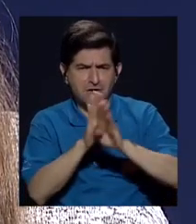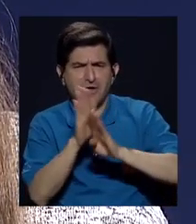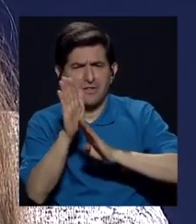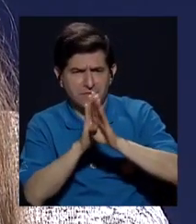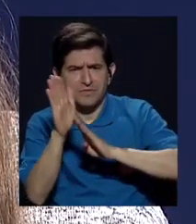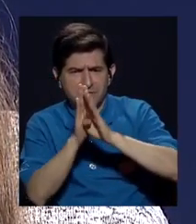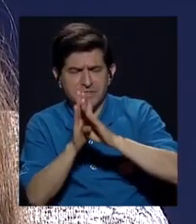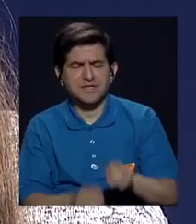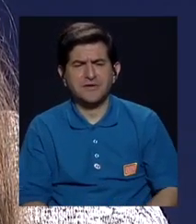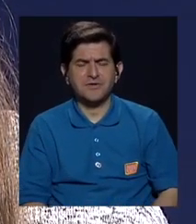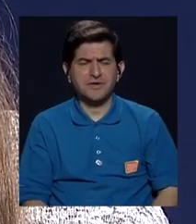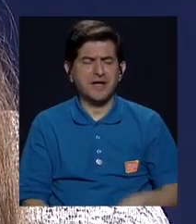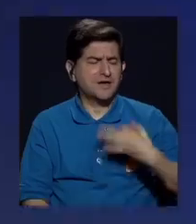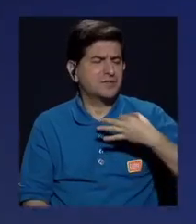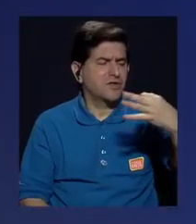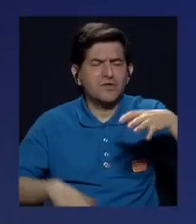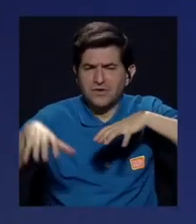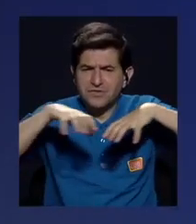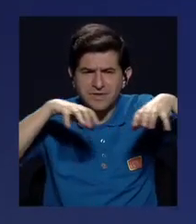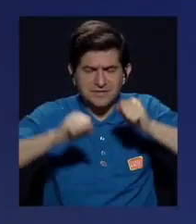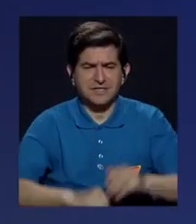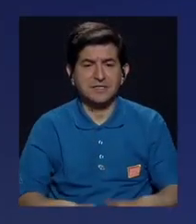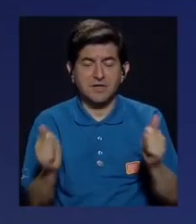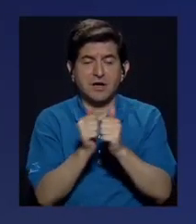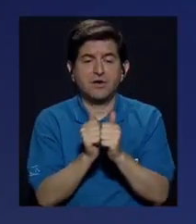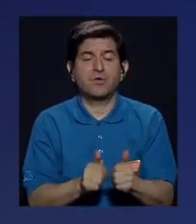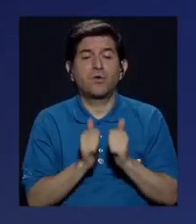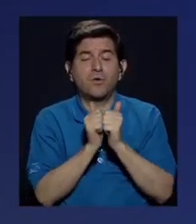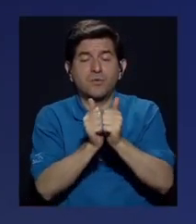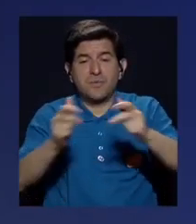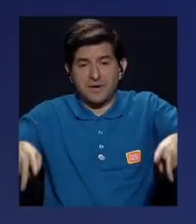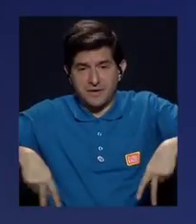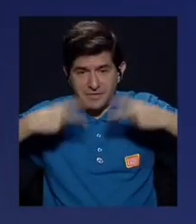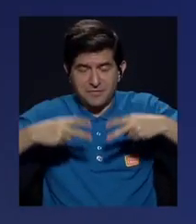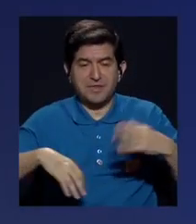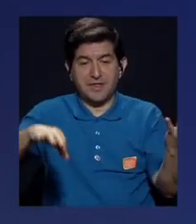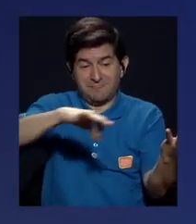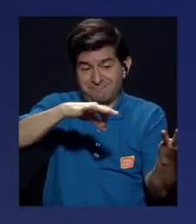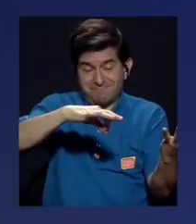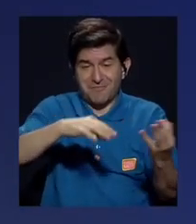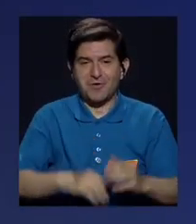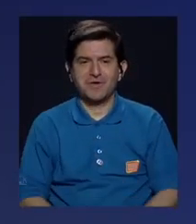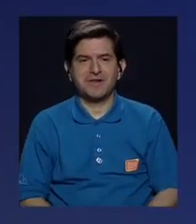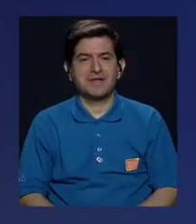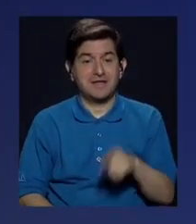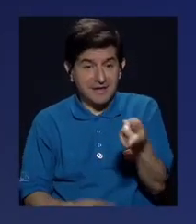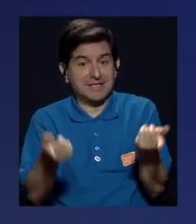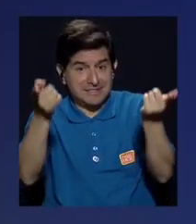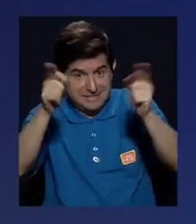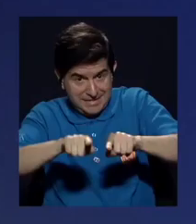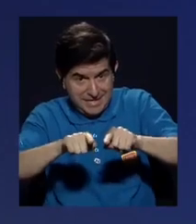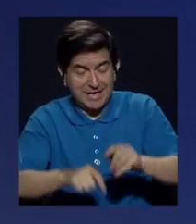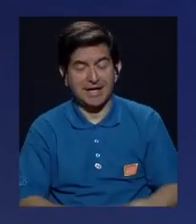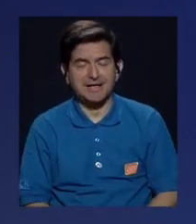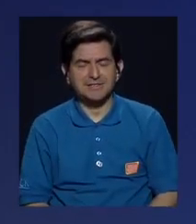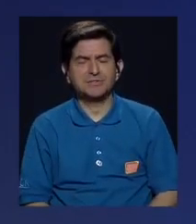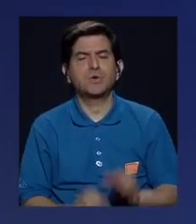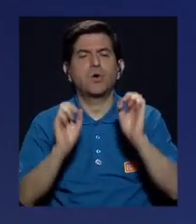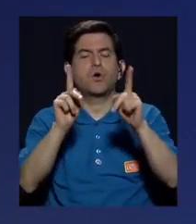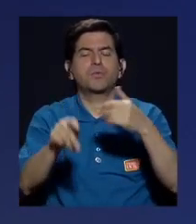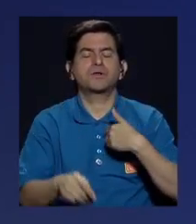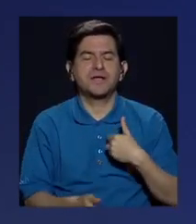desarrollado un quehacer cotidiano con quien va a ser su compañero de vida, el violín, y que casualmente le da la oportunidad de